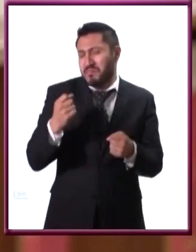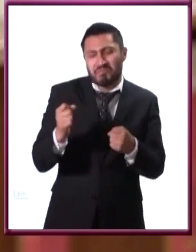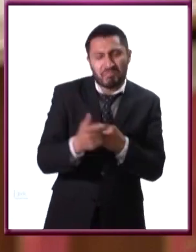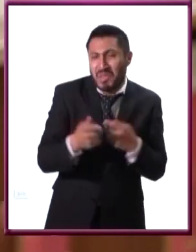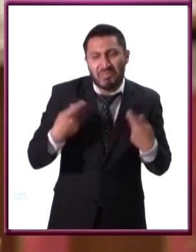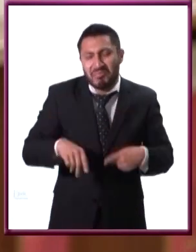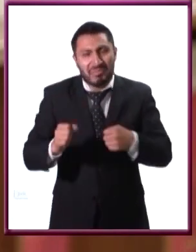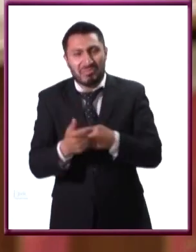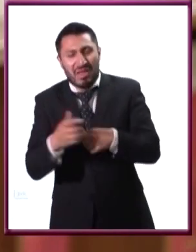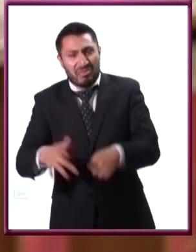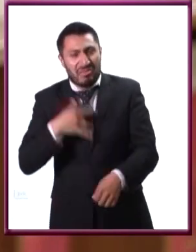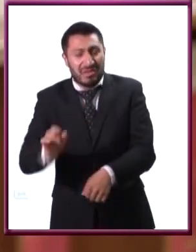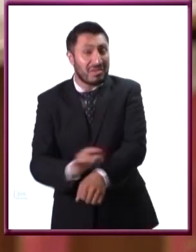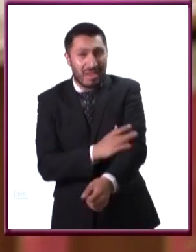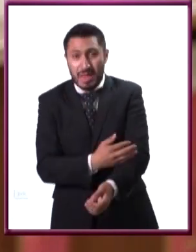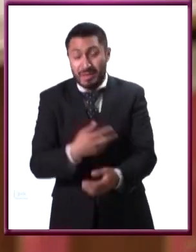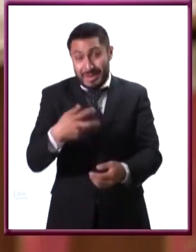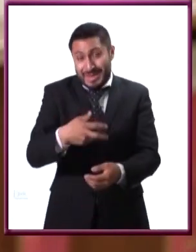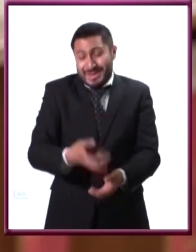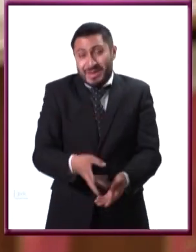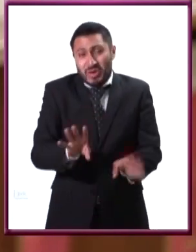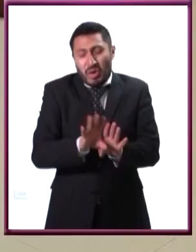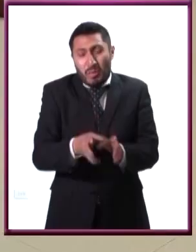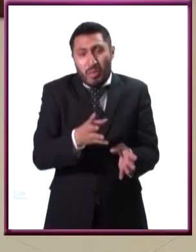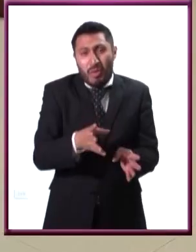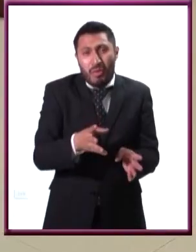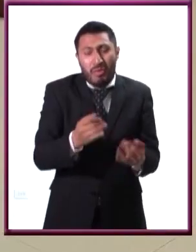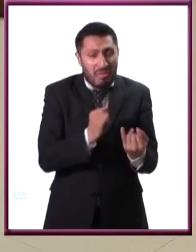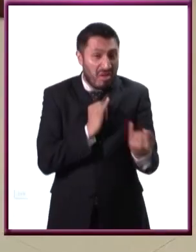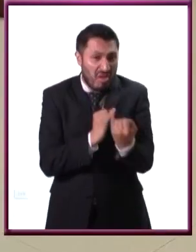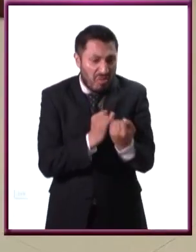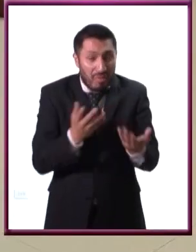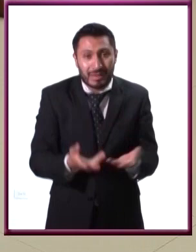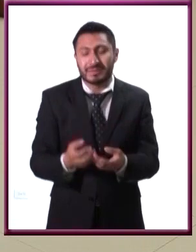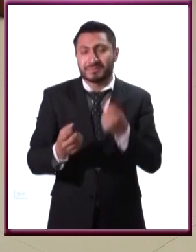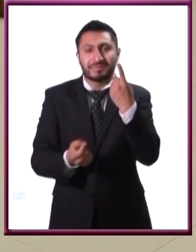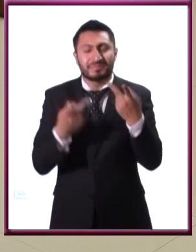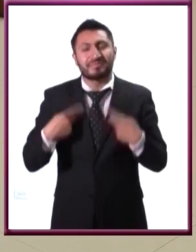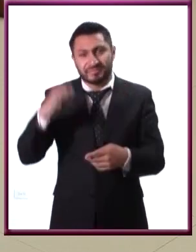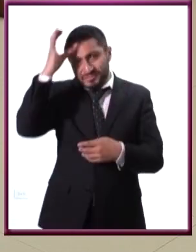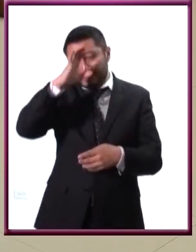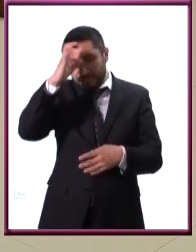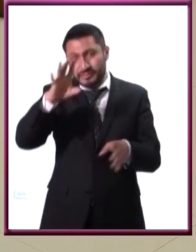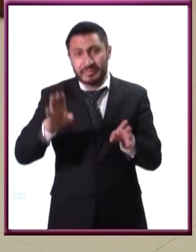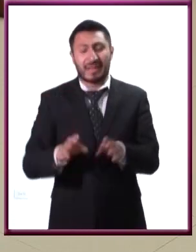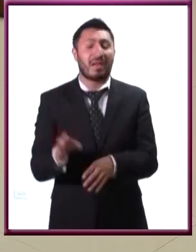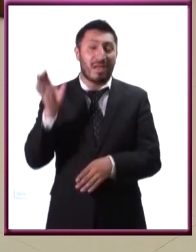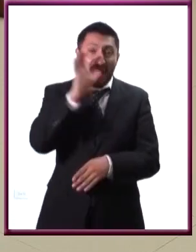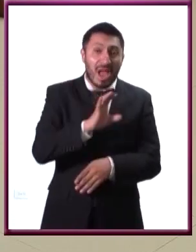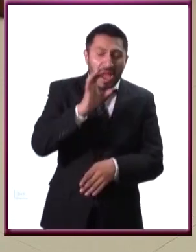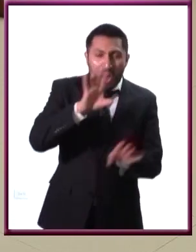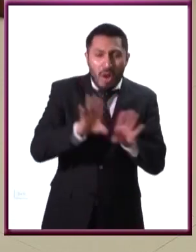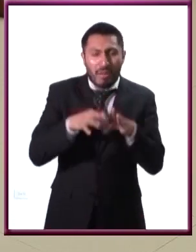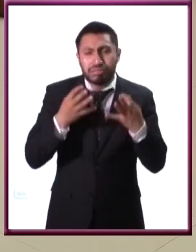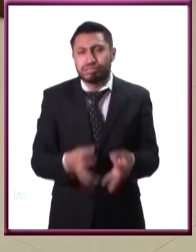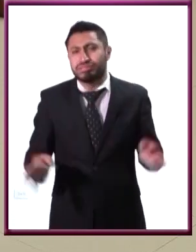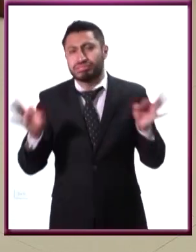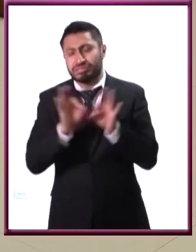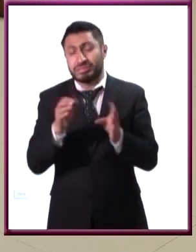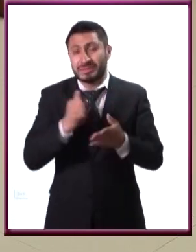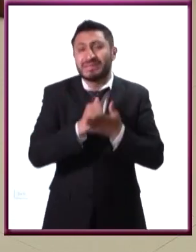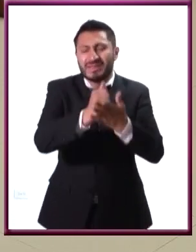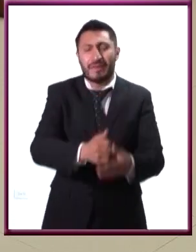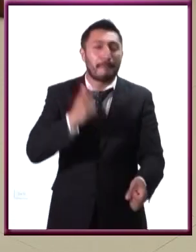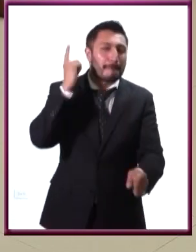conflictos, algo de ellos queda en nosotros. Para algunos científicos, la curiosidad es un rasgo tan importante